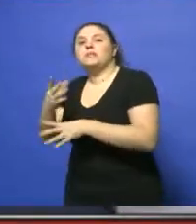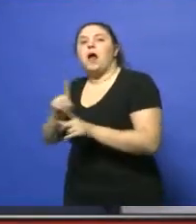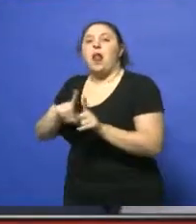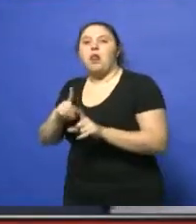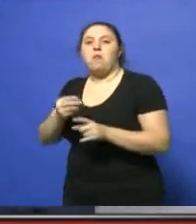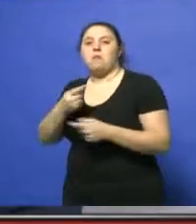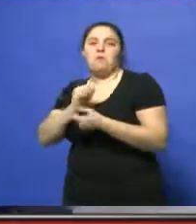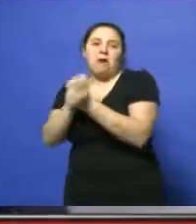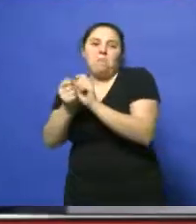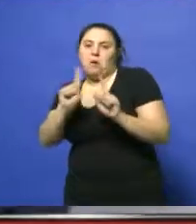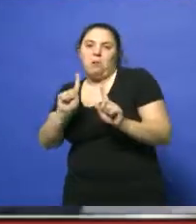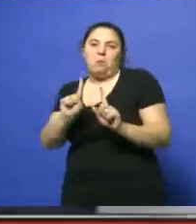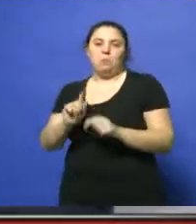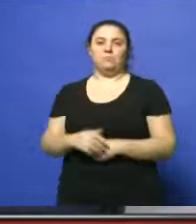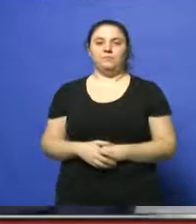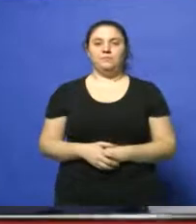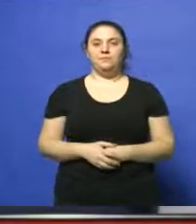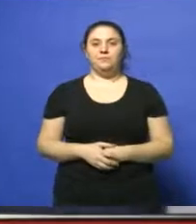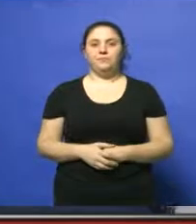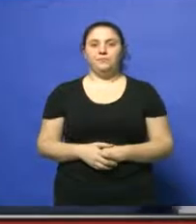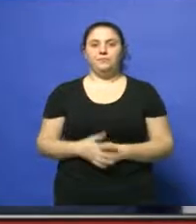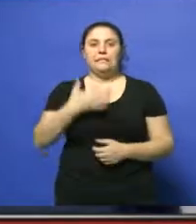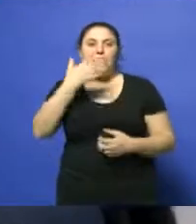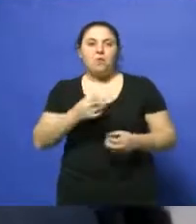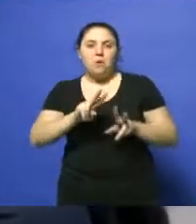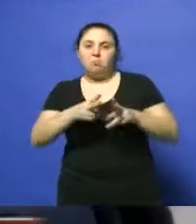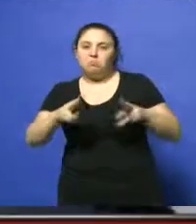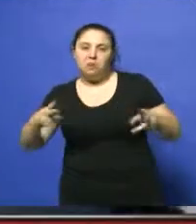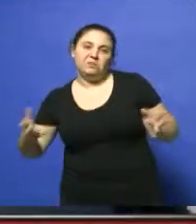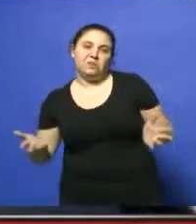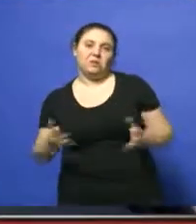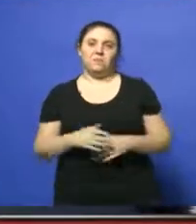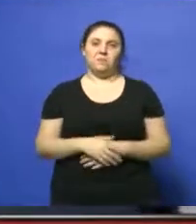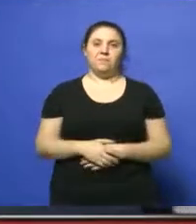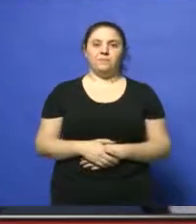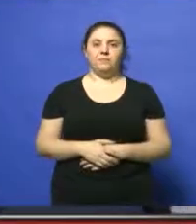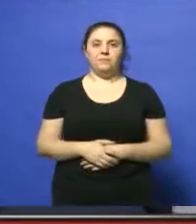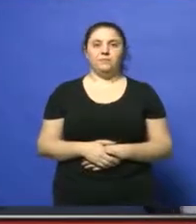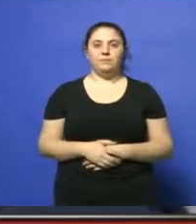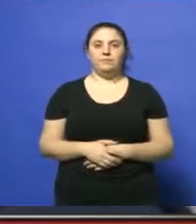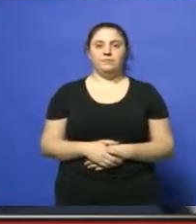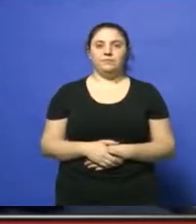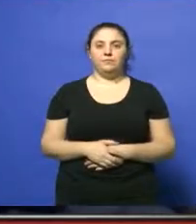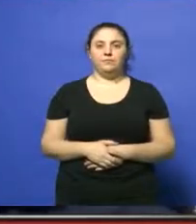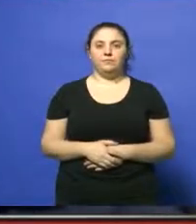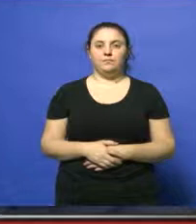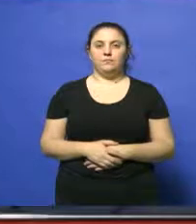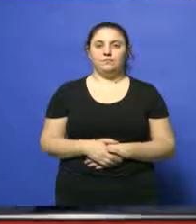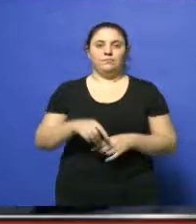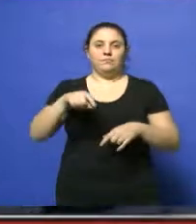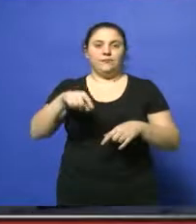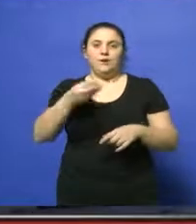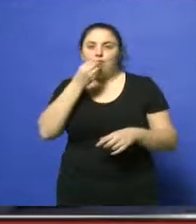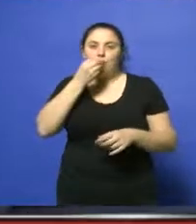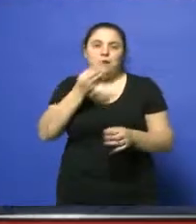algo el menú, la comida? Y seguramente algún asadito vamos a hacer, así que hay que hacer algún menú especial. Es una sola vez al